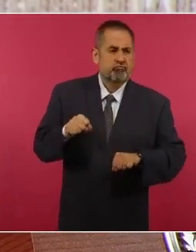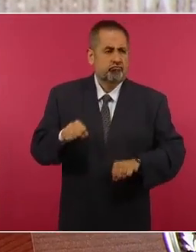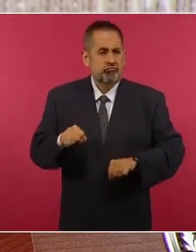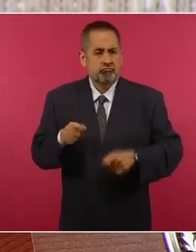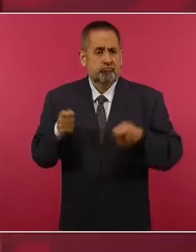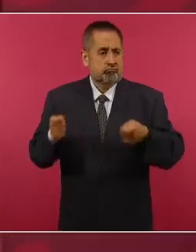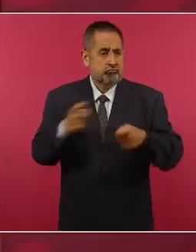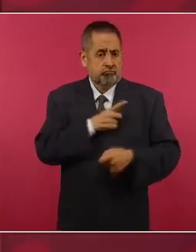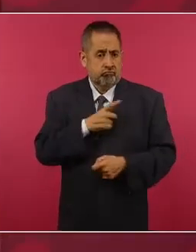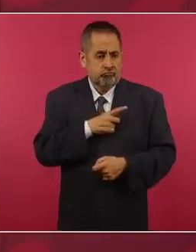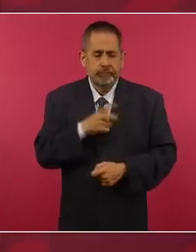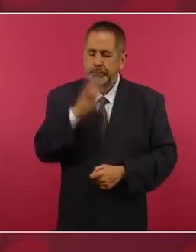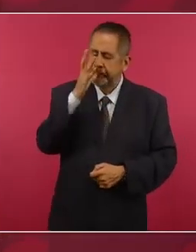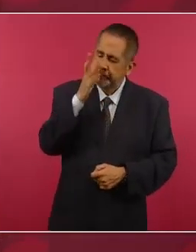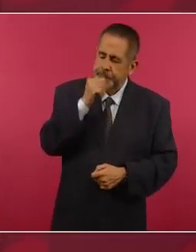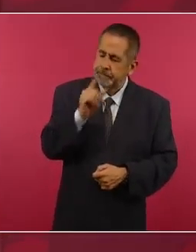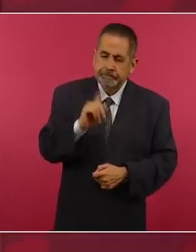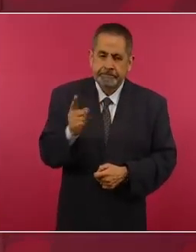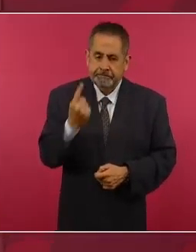No,